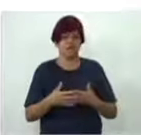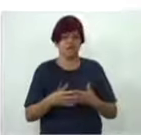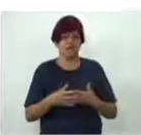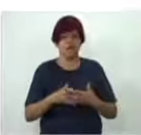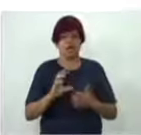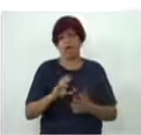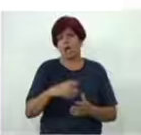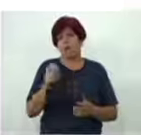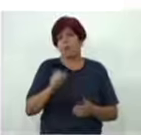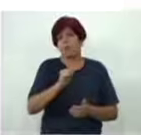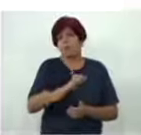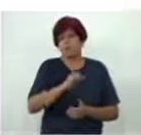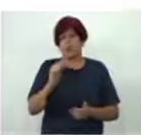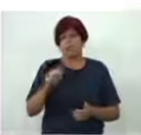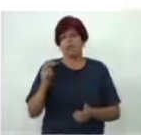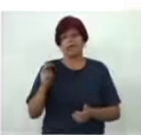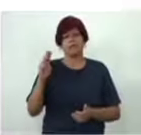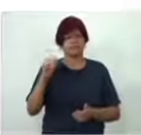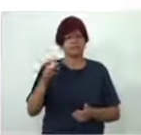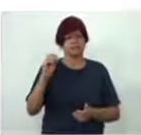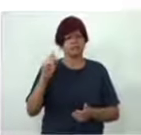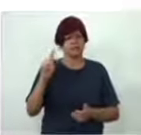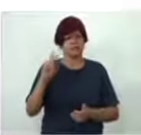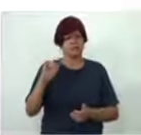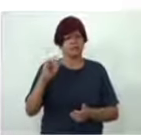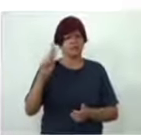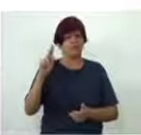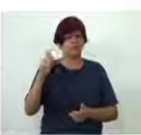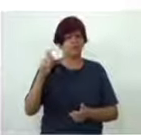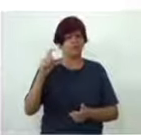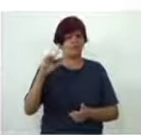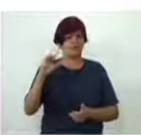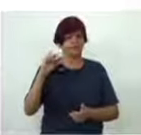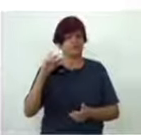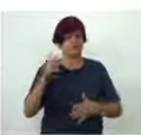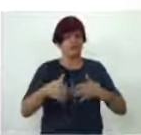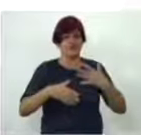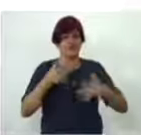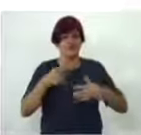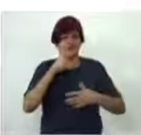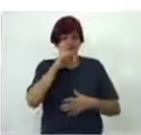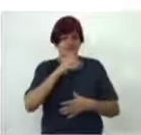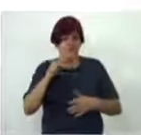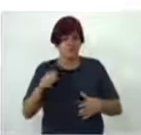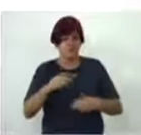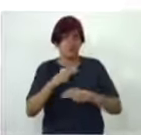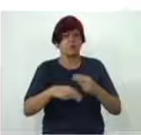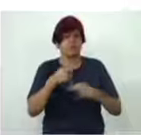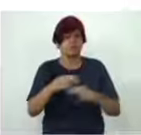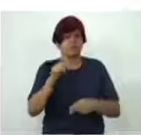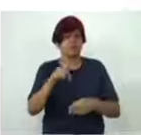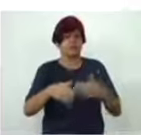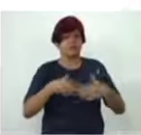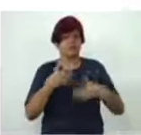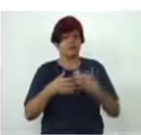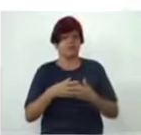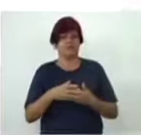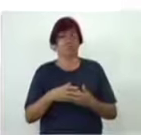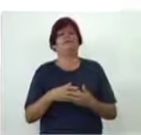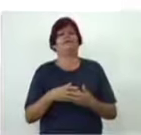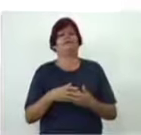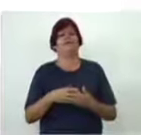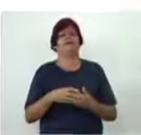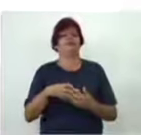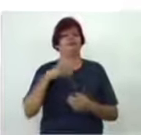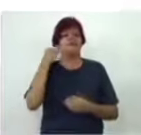se logra esa motivación, cómo se logra la alegría de los niños y su deseo de realizar la actividad. Recuerden que ahí tienen que poner en juego